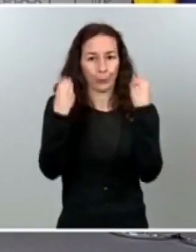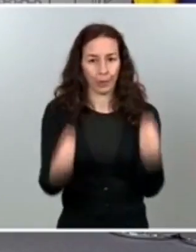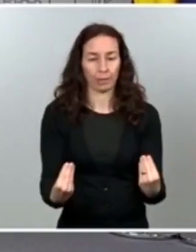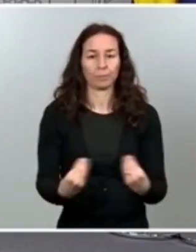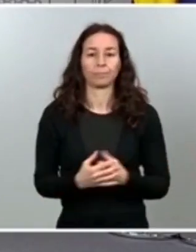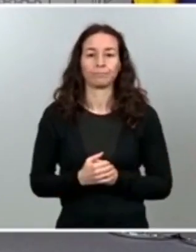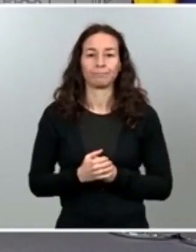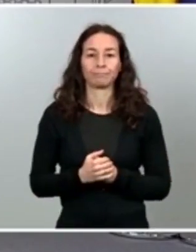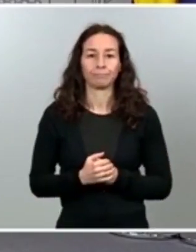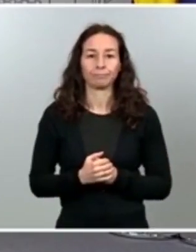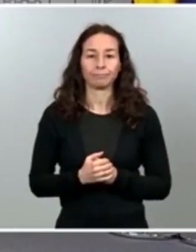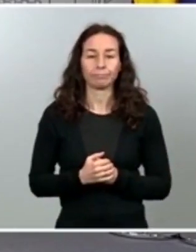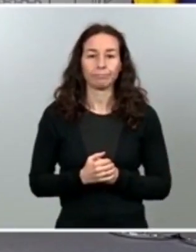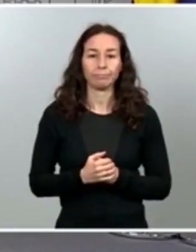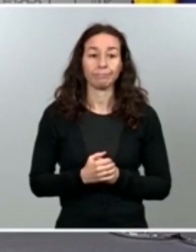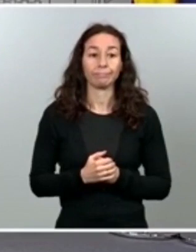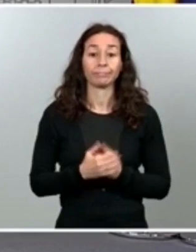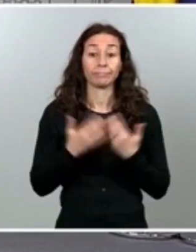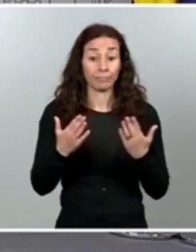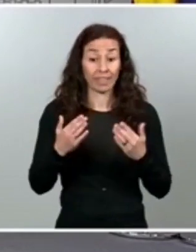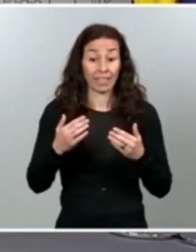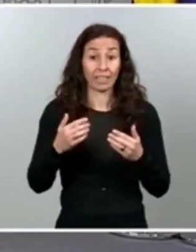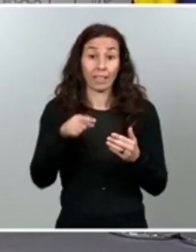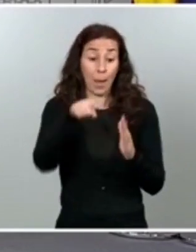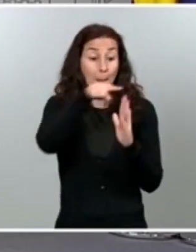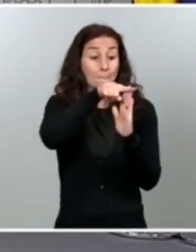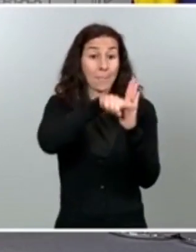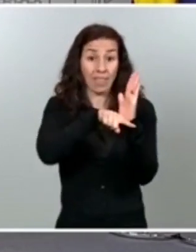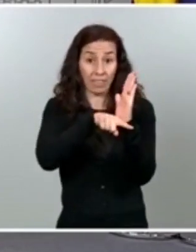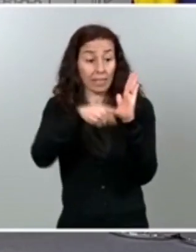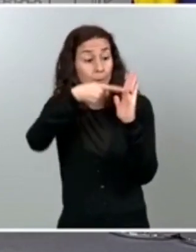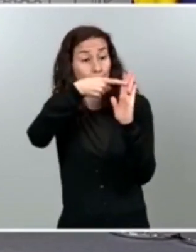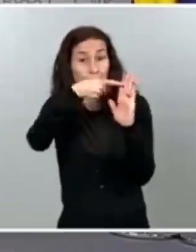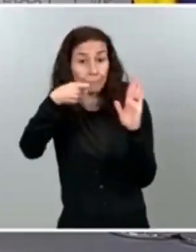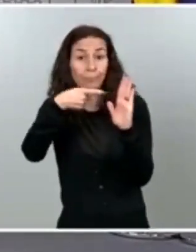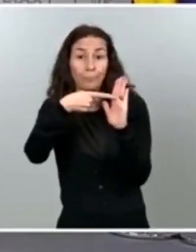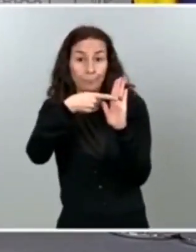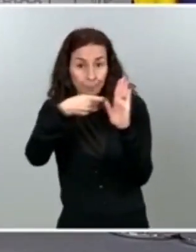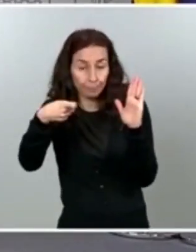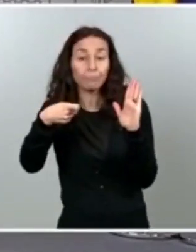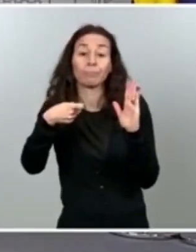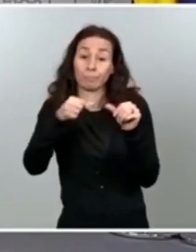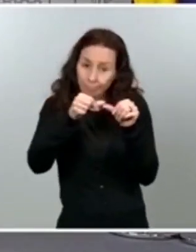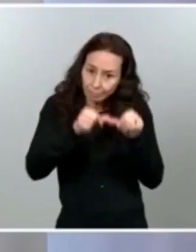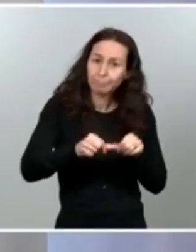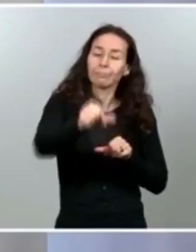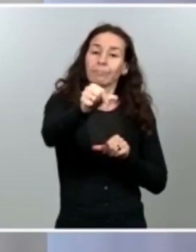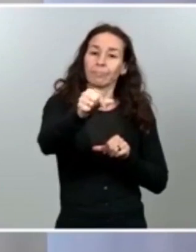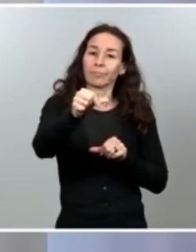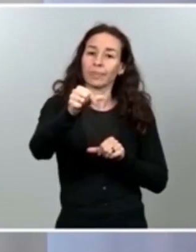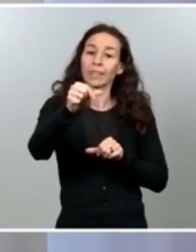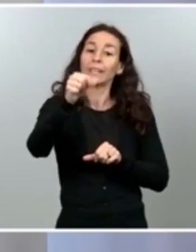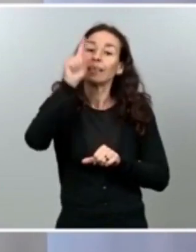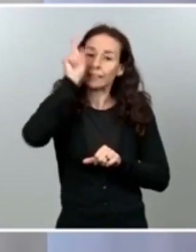las siguientes que se vayan a ir aplicando para facilitar la vida de las personas dependerán mucho de los indicadores epidemiológicos